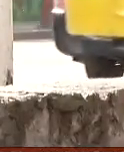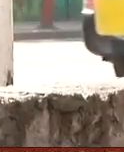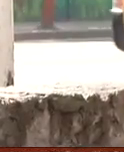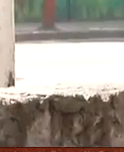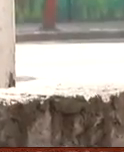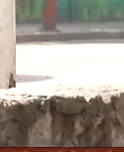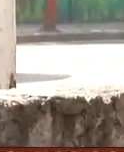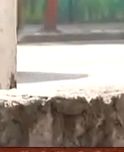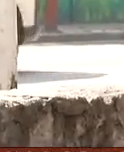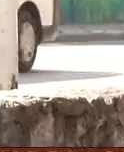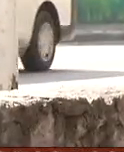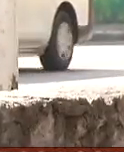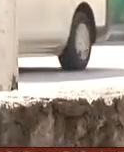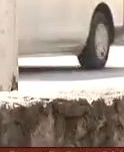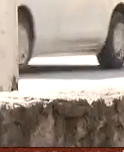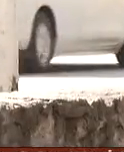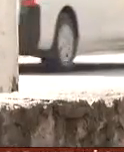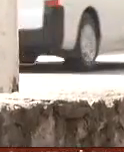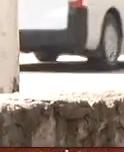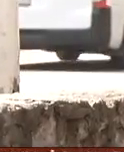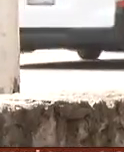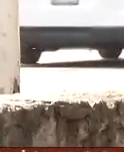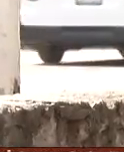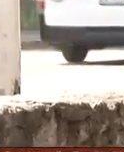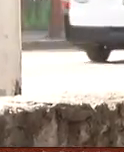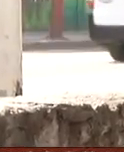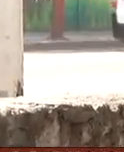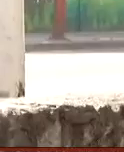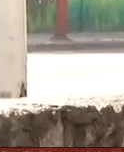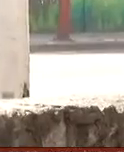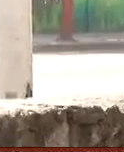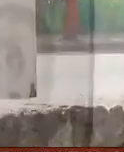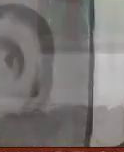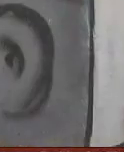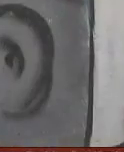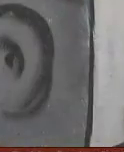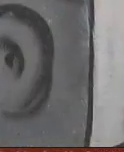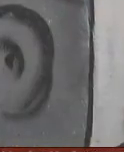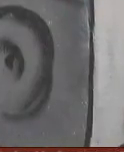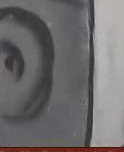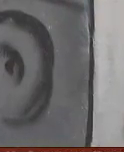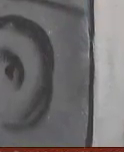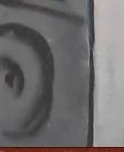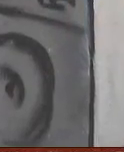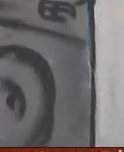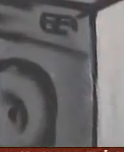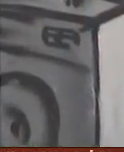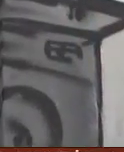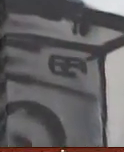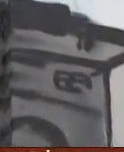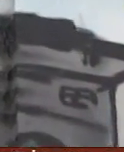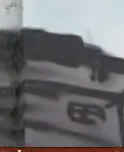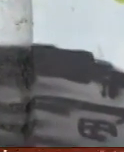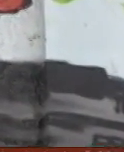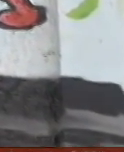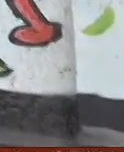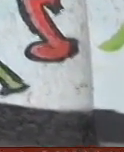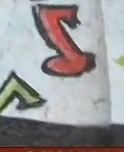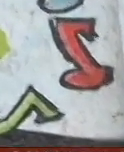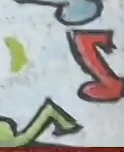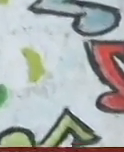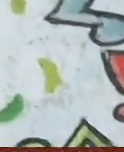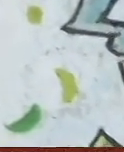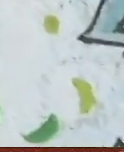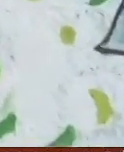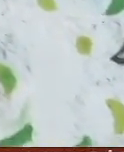que nosotros plasmamos en este muro es lo que las niñas realizan allá adentro y los valores que se les fomentan.